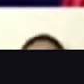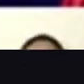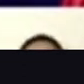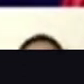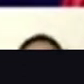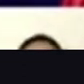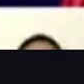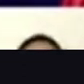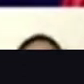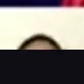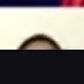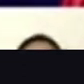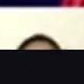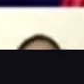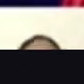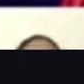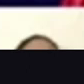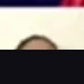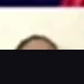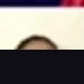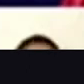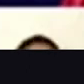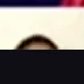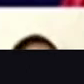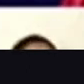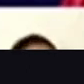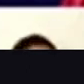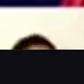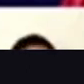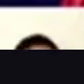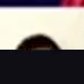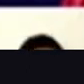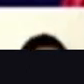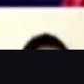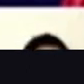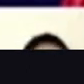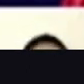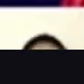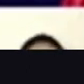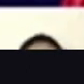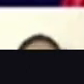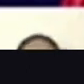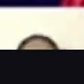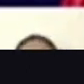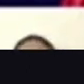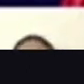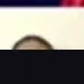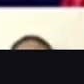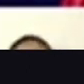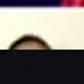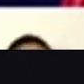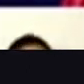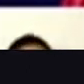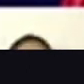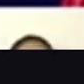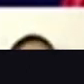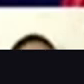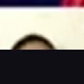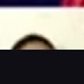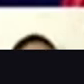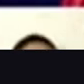para que este proyecto que ustedes vieron la Marina turística en el Caribe